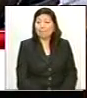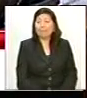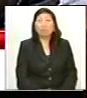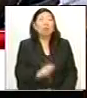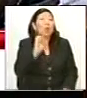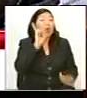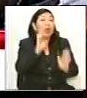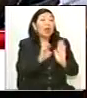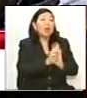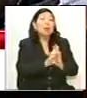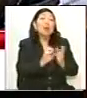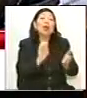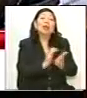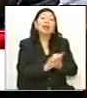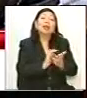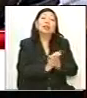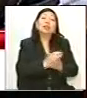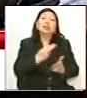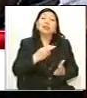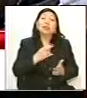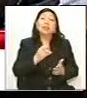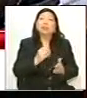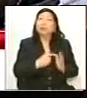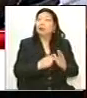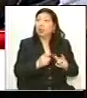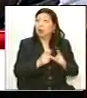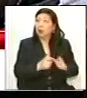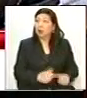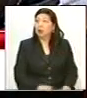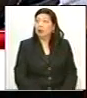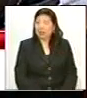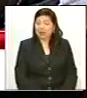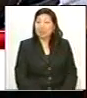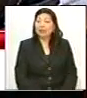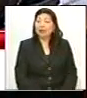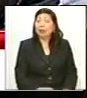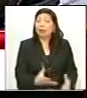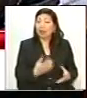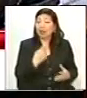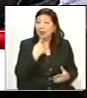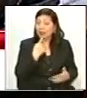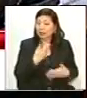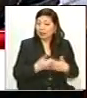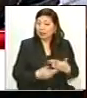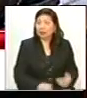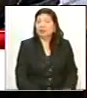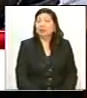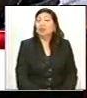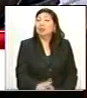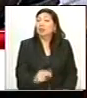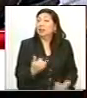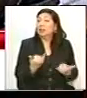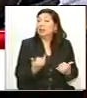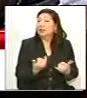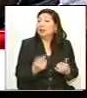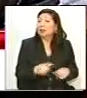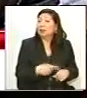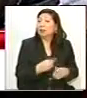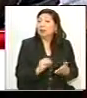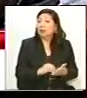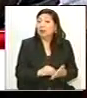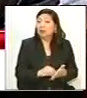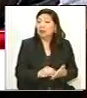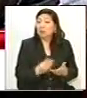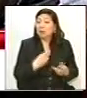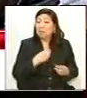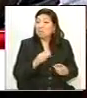Chinchero. Yo he dispuesto que le hagan un modelo de control concurrente a Chinchero, porque yo quiero que se haga el aeropuerto de Chinchero y no quiero que esta vez se cometan las